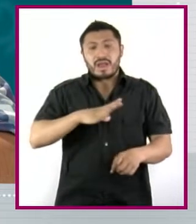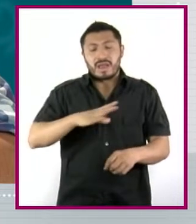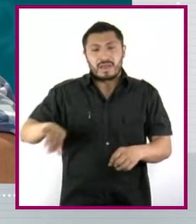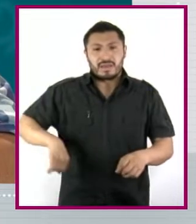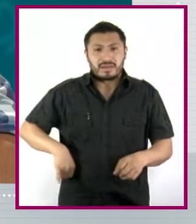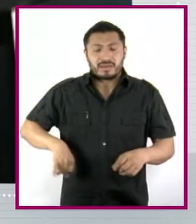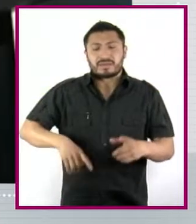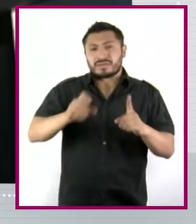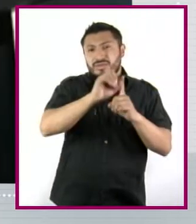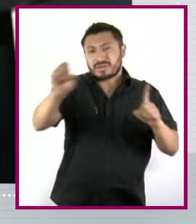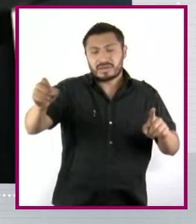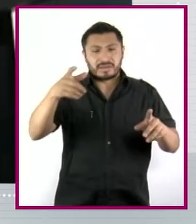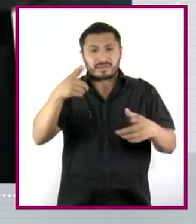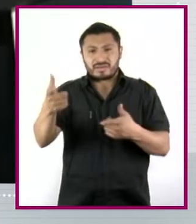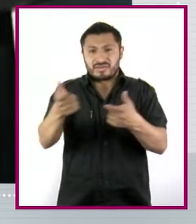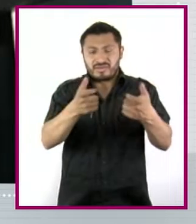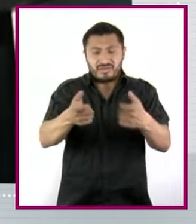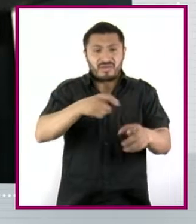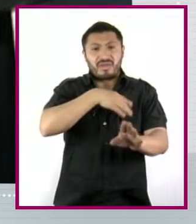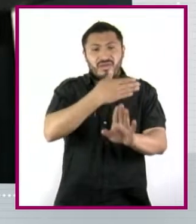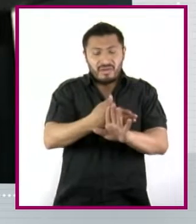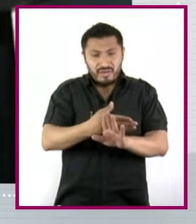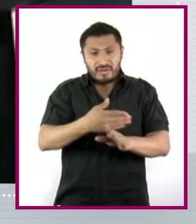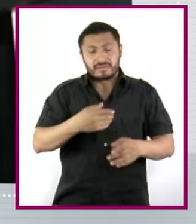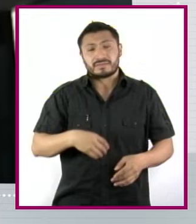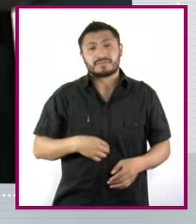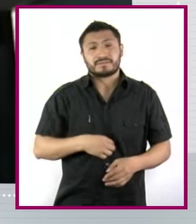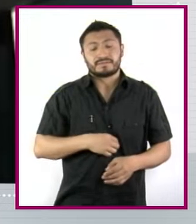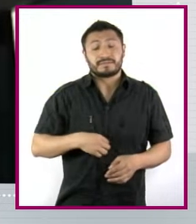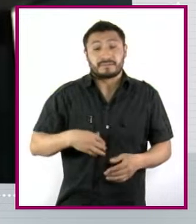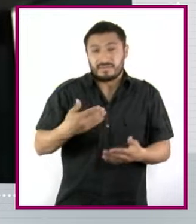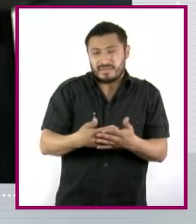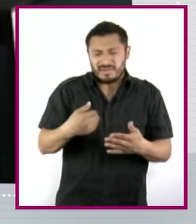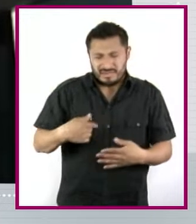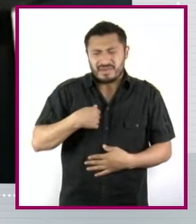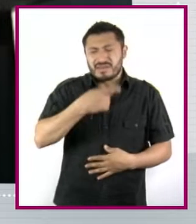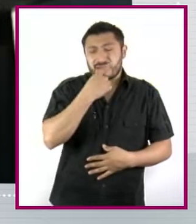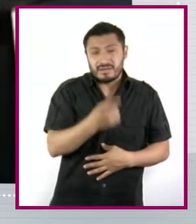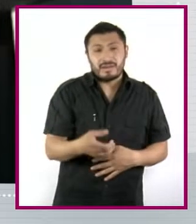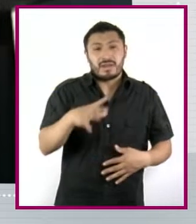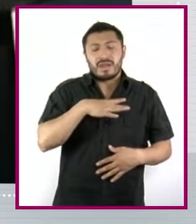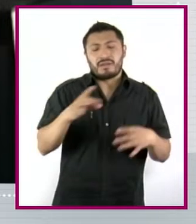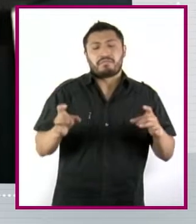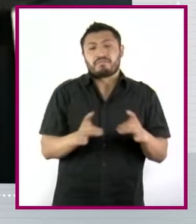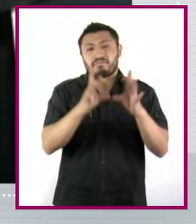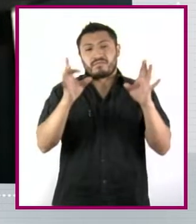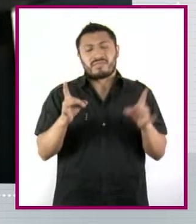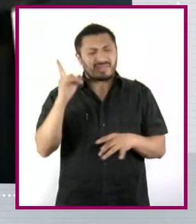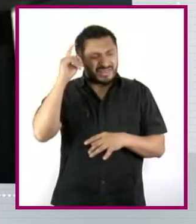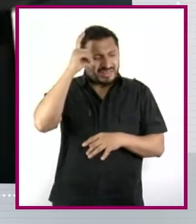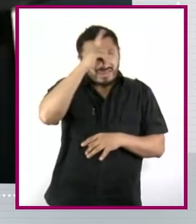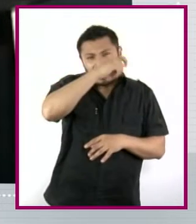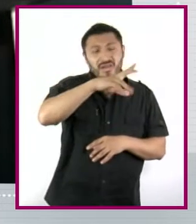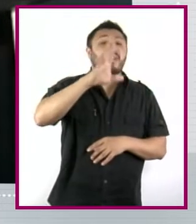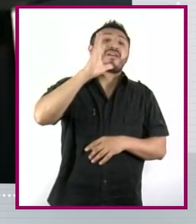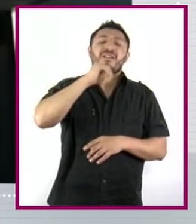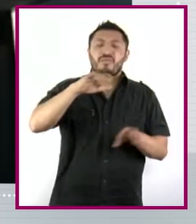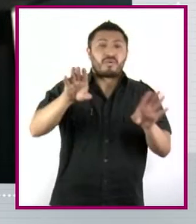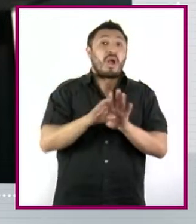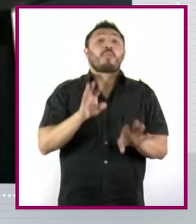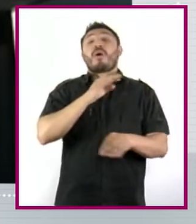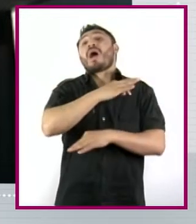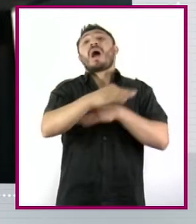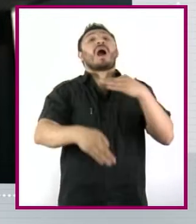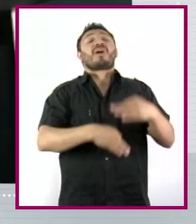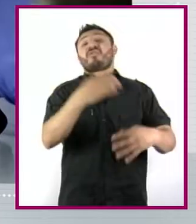organizaciones criminales? Pues como comentaba hace un momento, es una situación compleja, no podemos generalizar